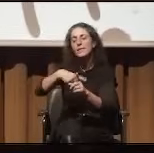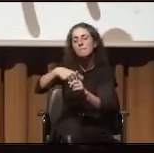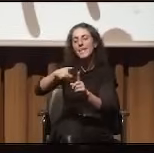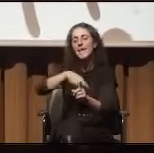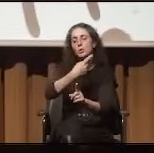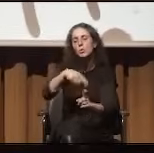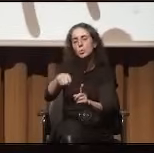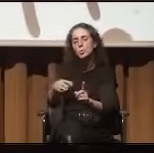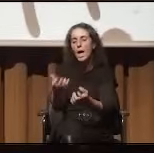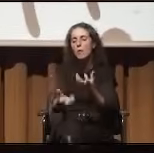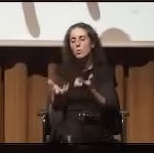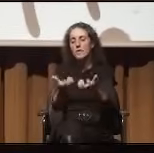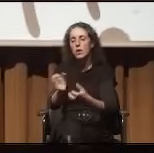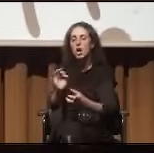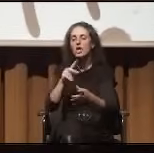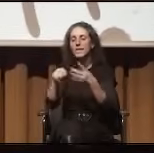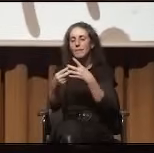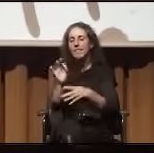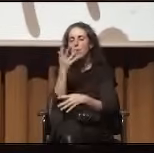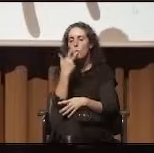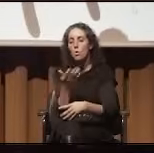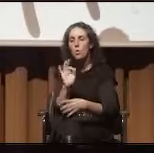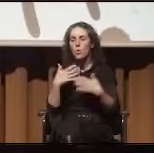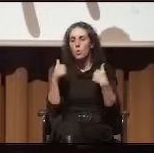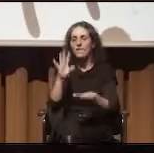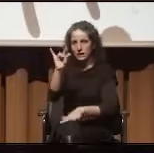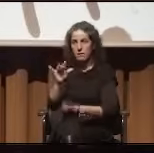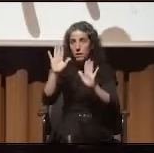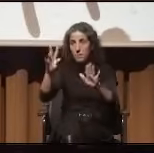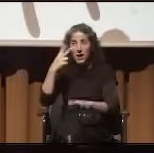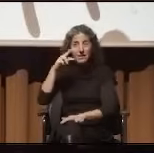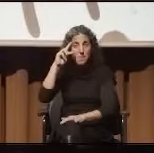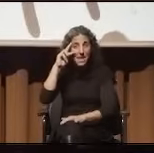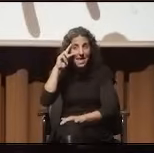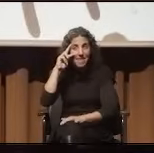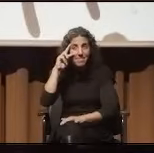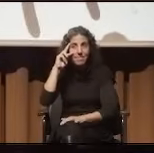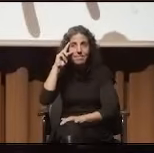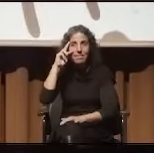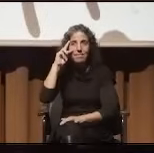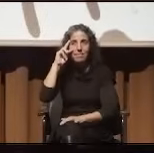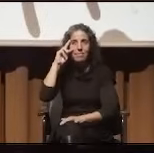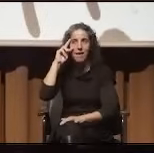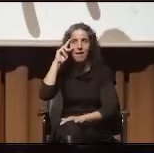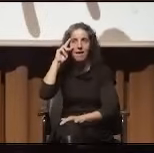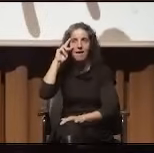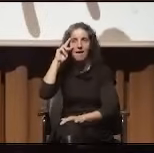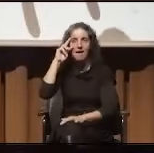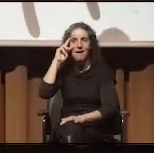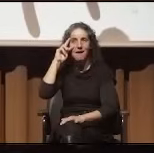transparencia, el color, lo que quieras. Puedes pensar lo que quieras, pero no vas a tener ninguna experiencia como la que puede ser tomarte un vaso de agua cuando tienes